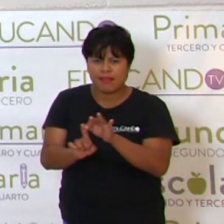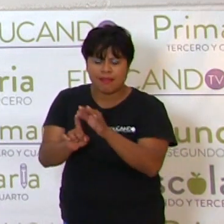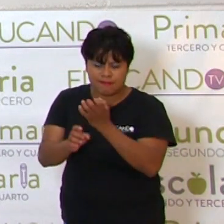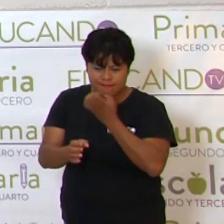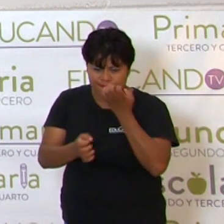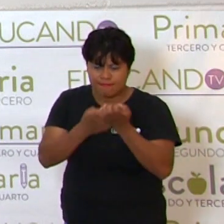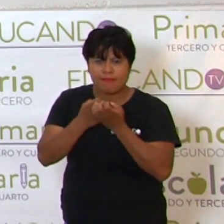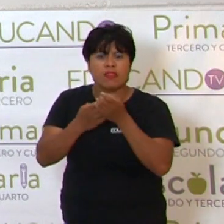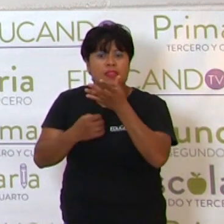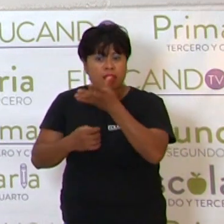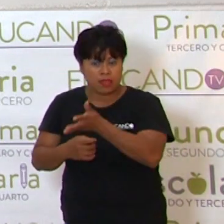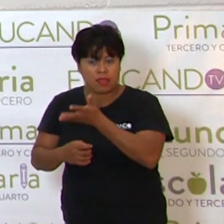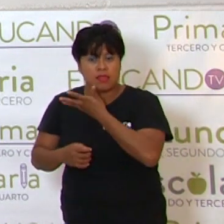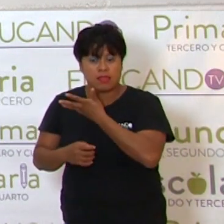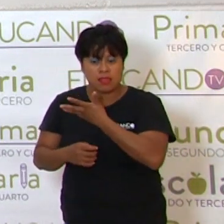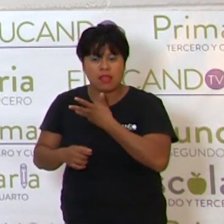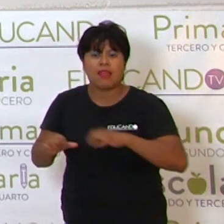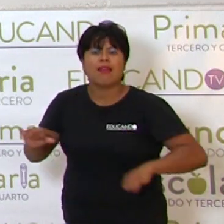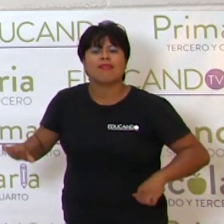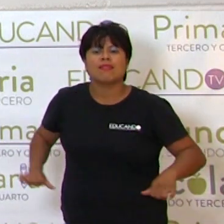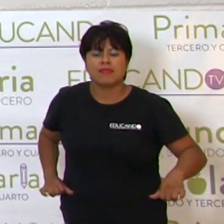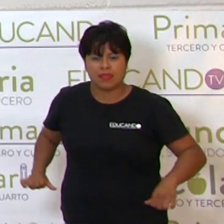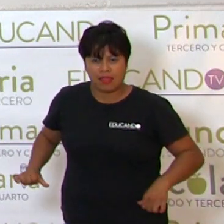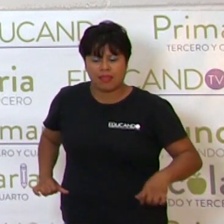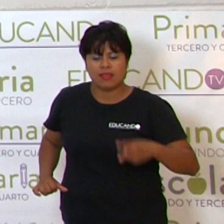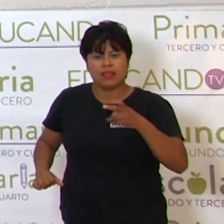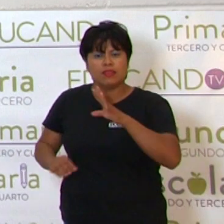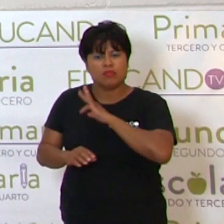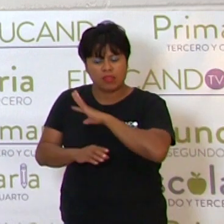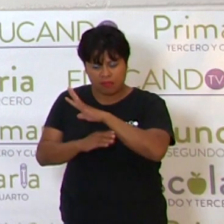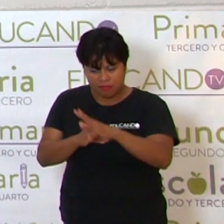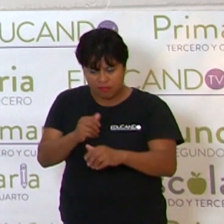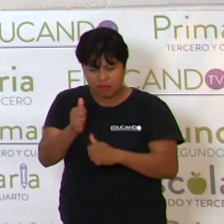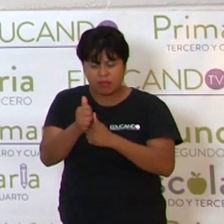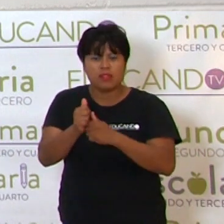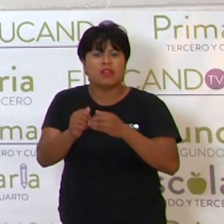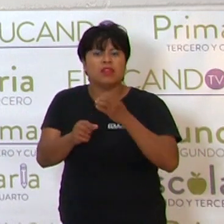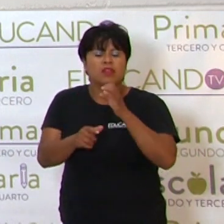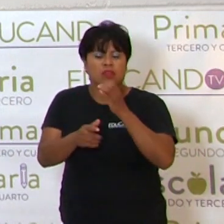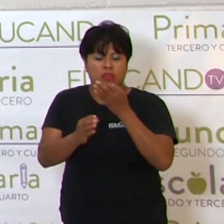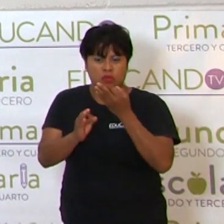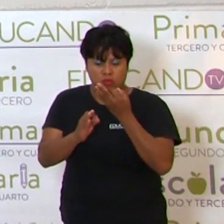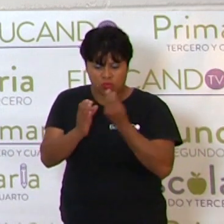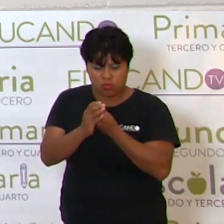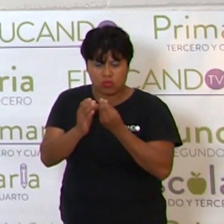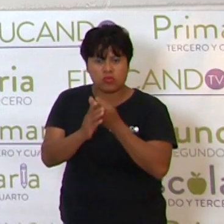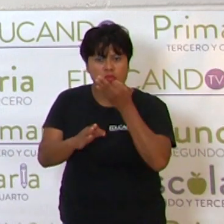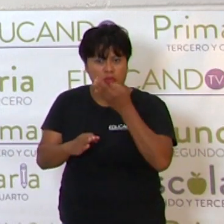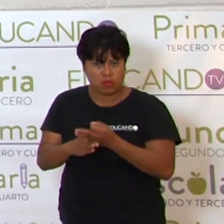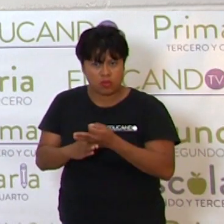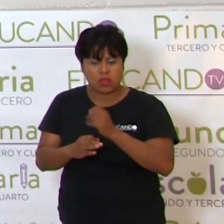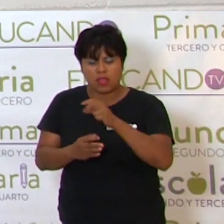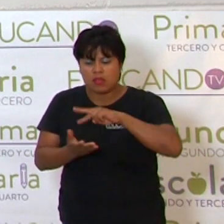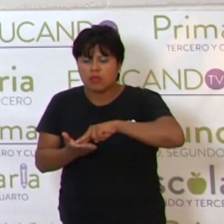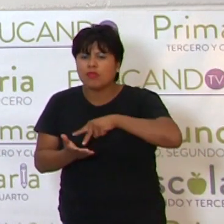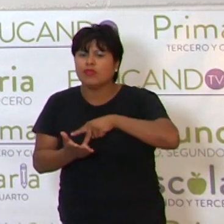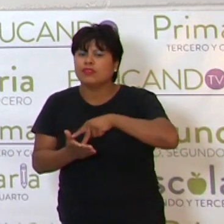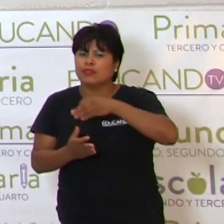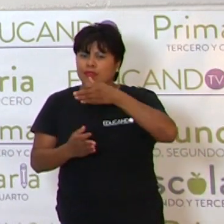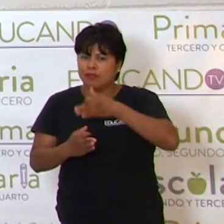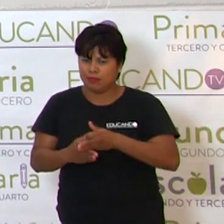cual contiene ejercicios que complementan la sesión del día de hoy o el tema del día de hoy o los propósitos del día de